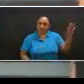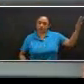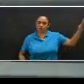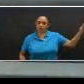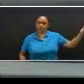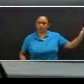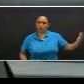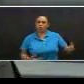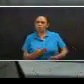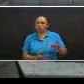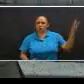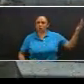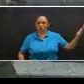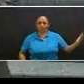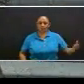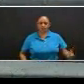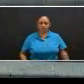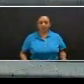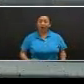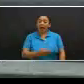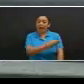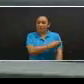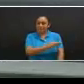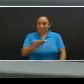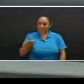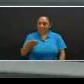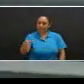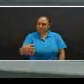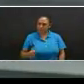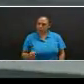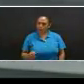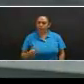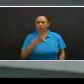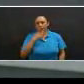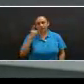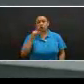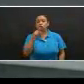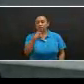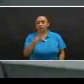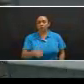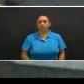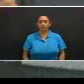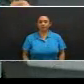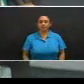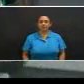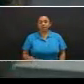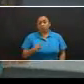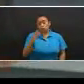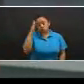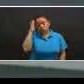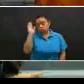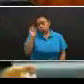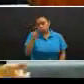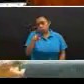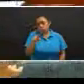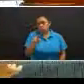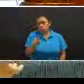le estaba dando. Yo no sé cuántas veces o qué mandatos te ha dado Dios y te ha sido al lado